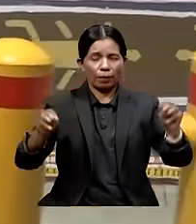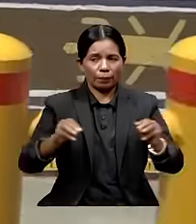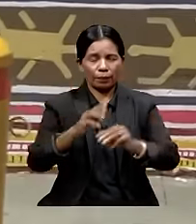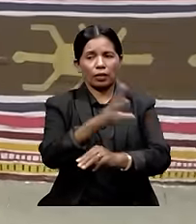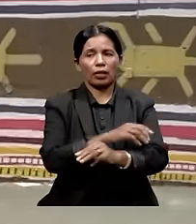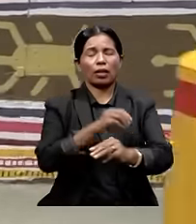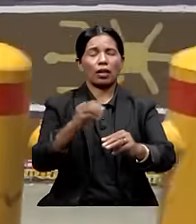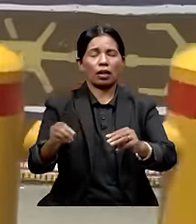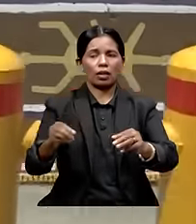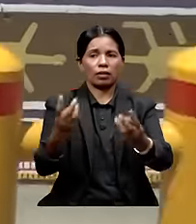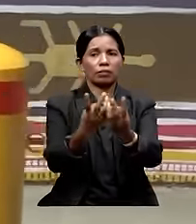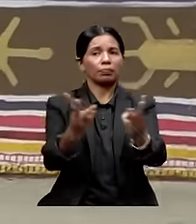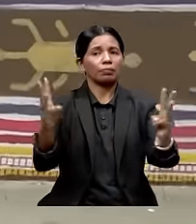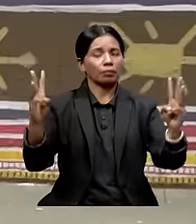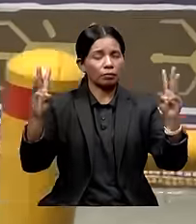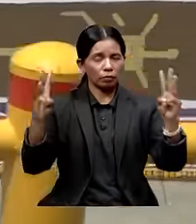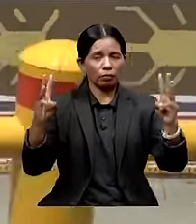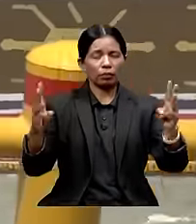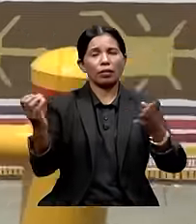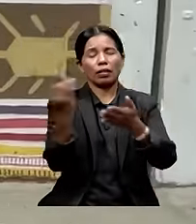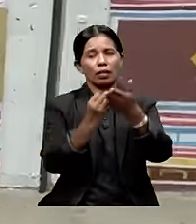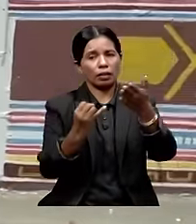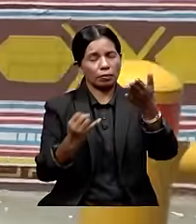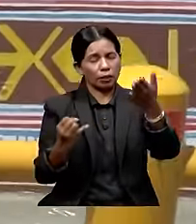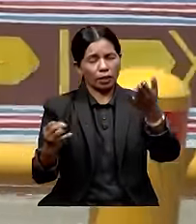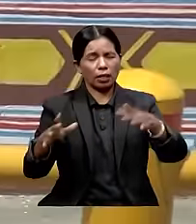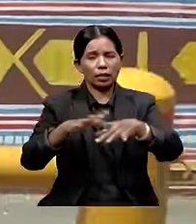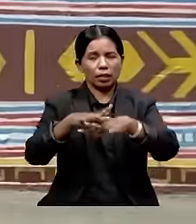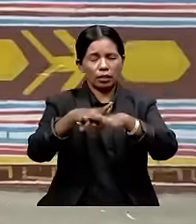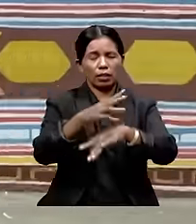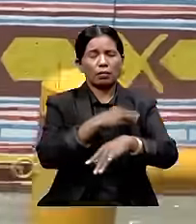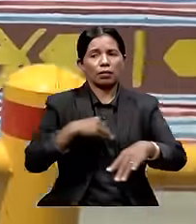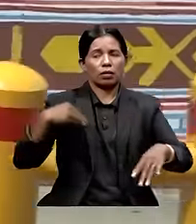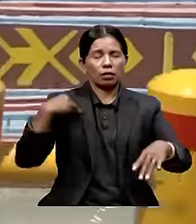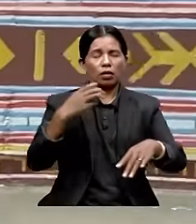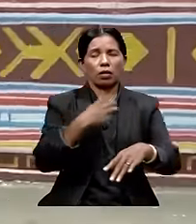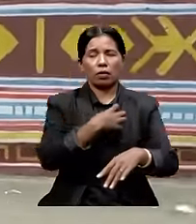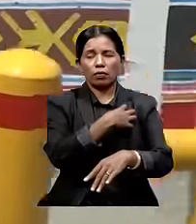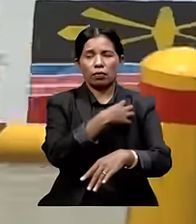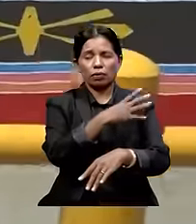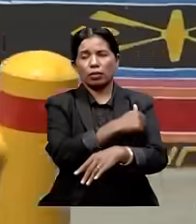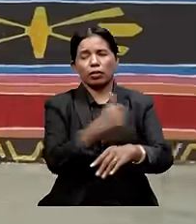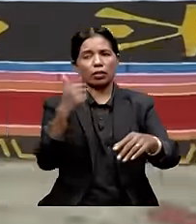nebe parede pinta ho simbolu tais sanesan, ia be bonuk Madre Alma, Palacio Governo